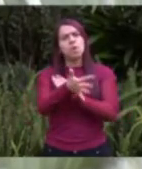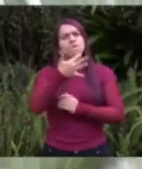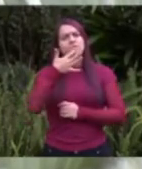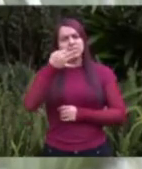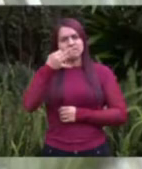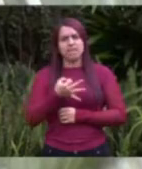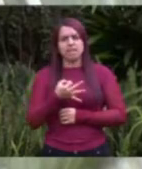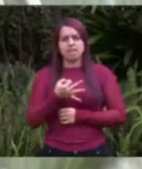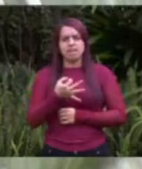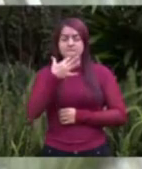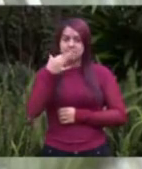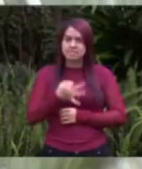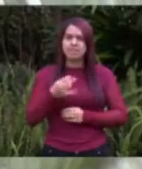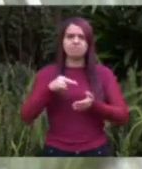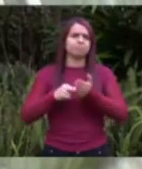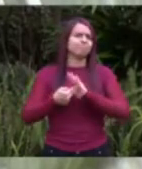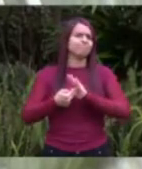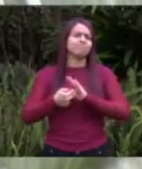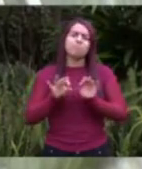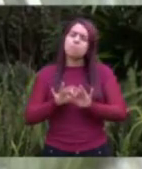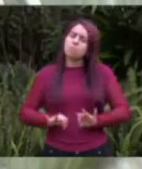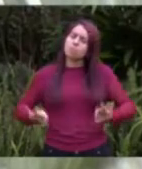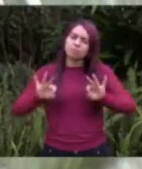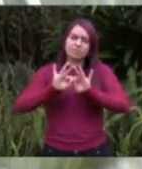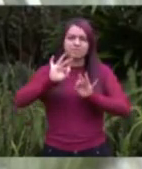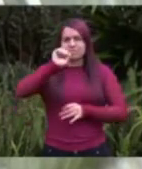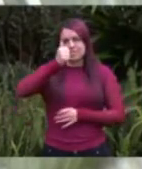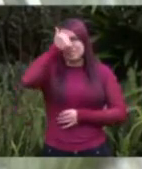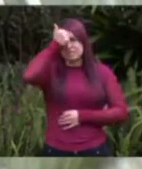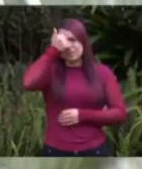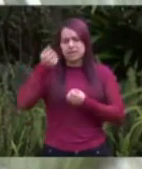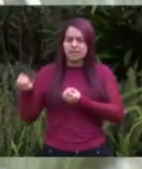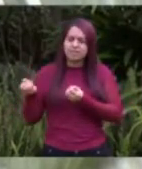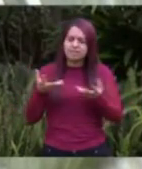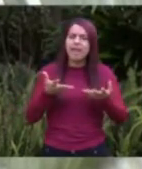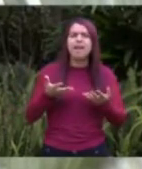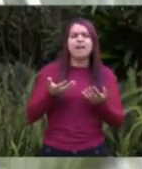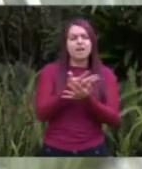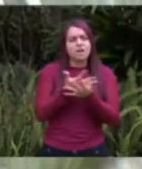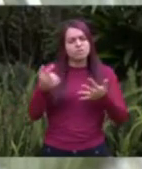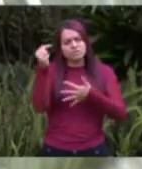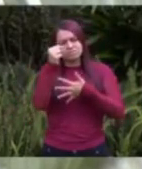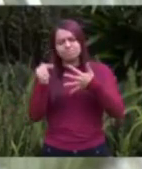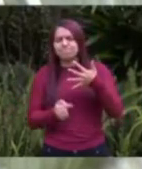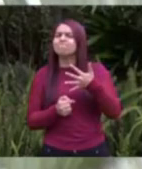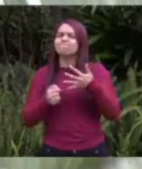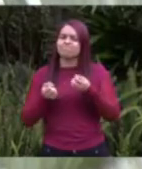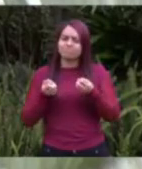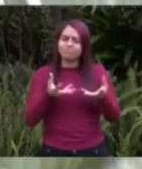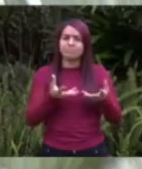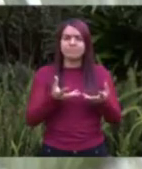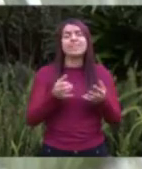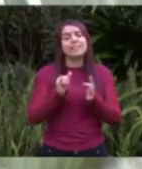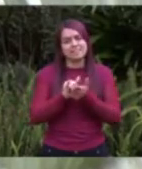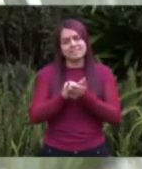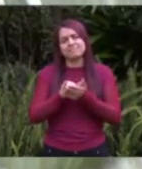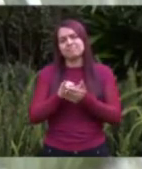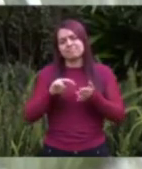ha sido un deber y un requisito previo al otorgamiento de los beneficios definitivos. Ese es un